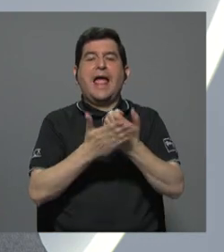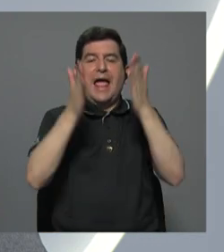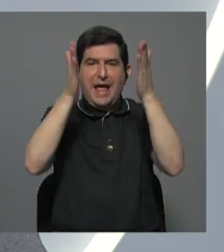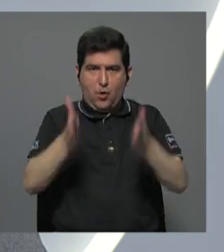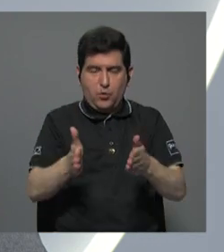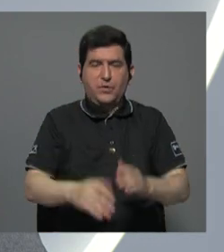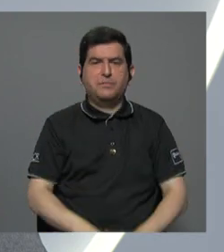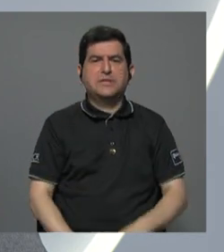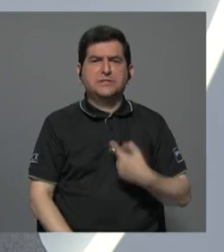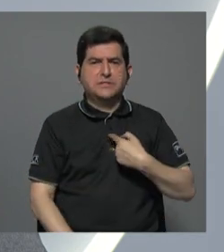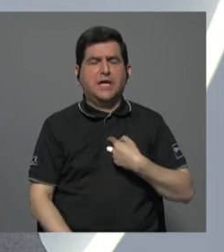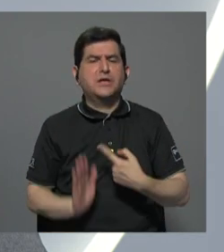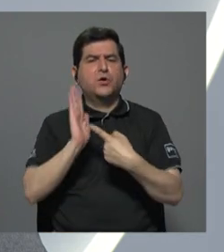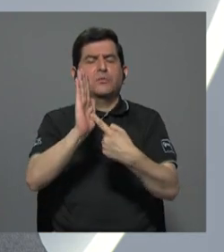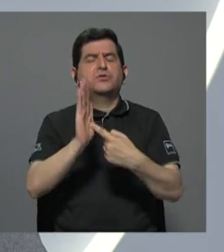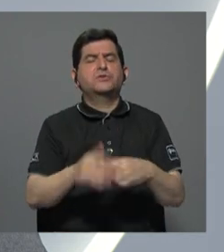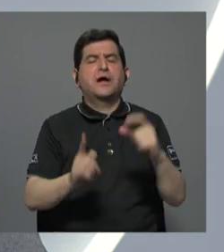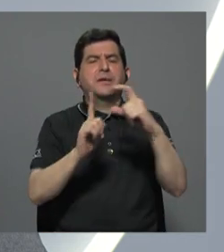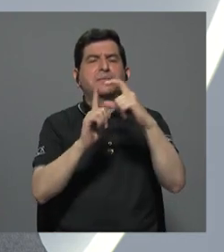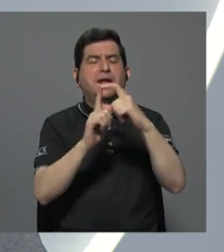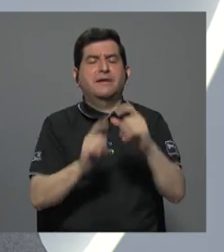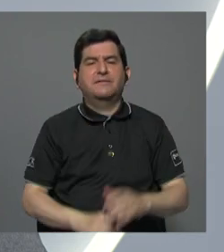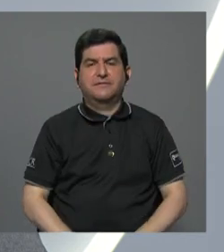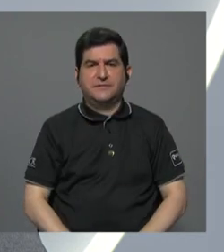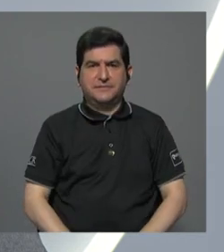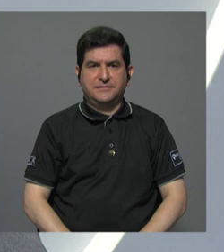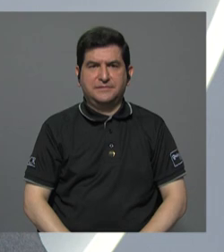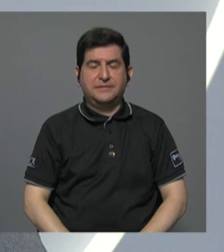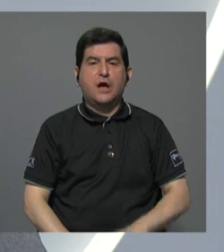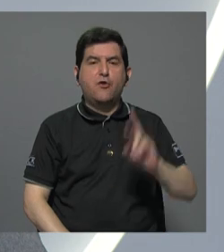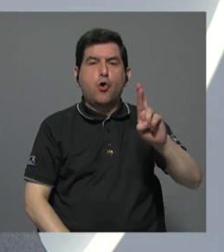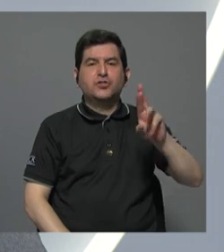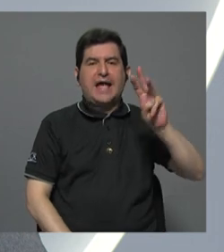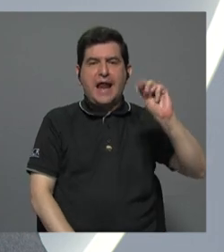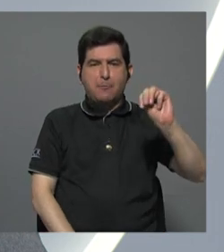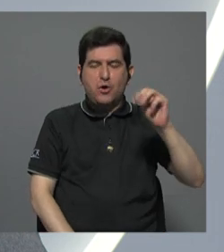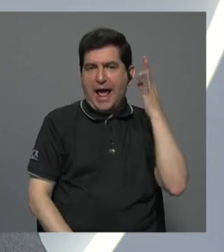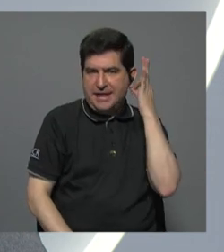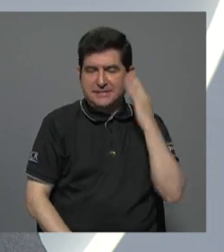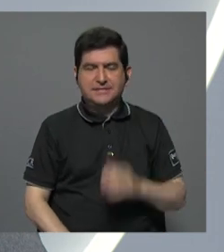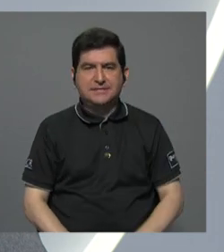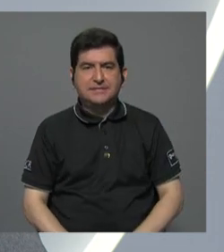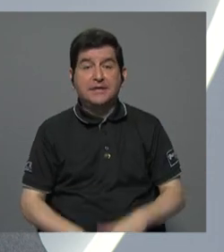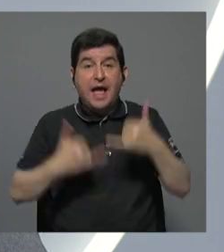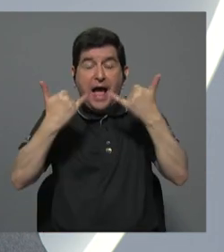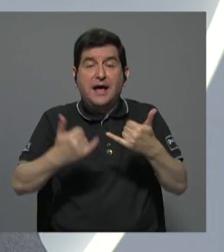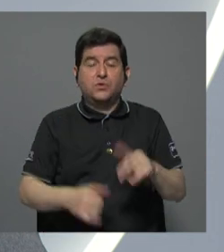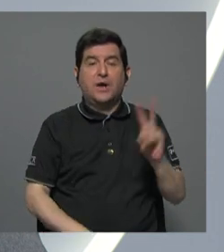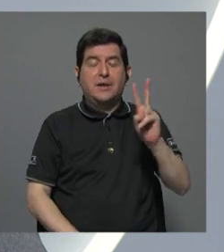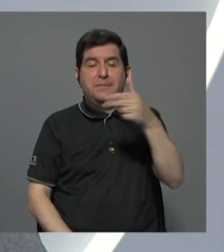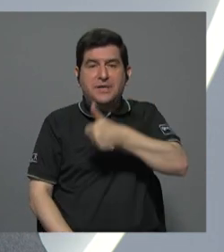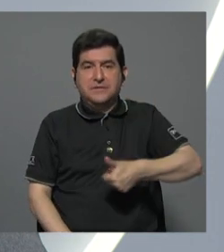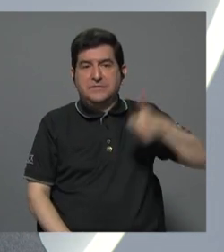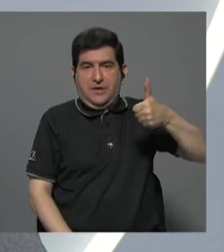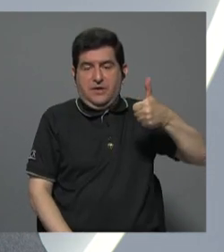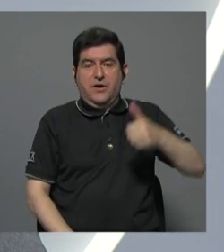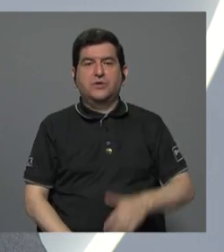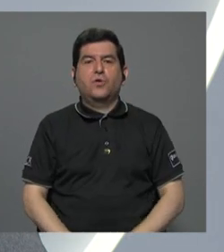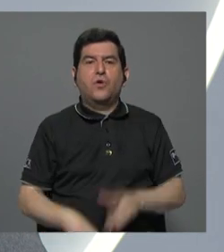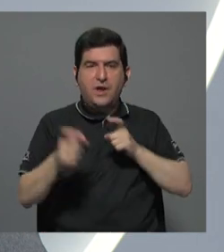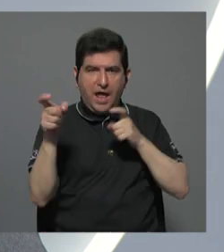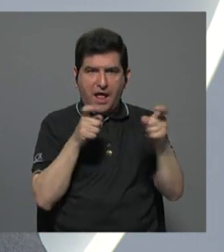lo voy a lo voy a poner en palabras de ella un economista que es roxana morales y quien es la actual vicerrectora de